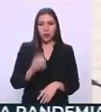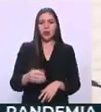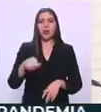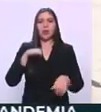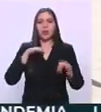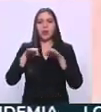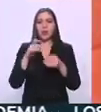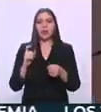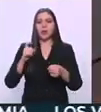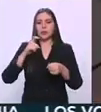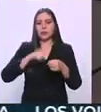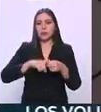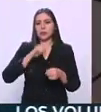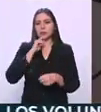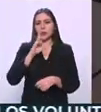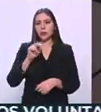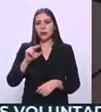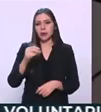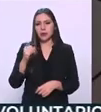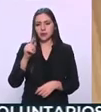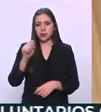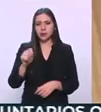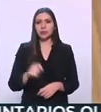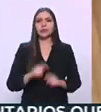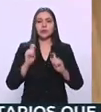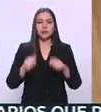de Investigadores. Se administraron